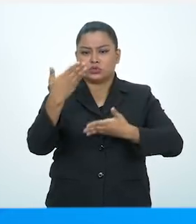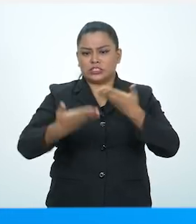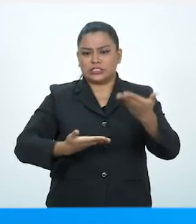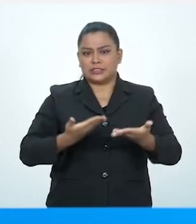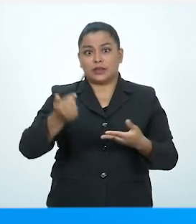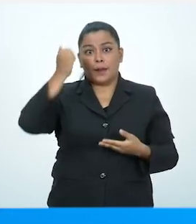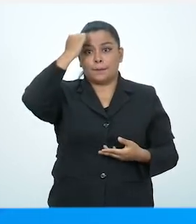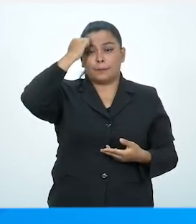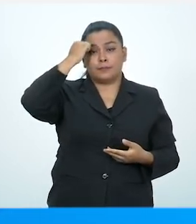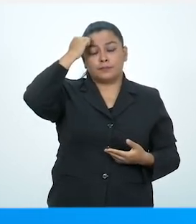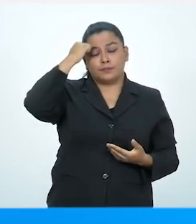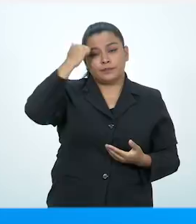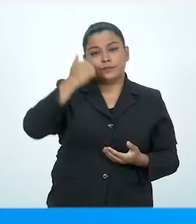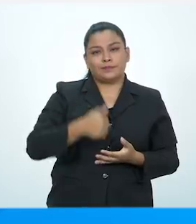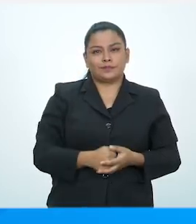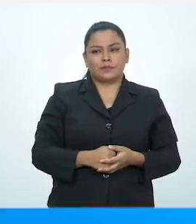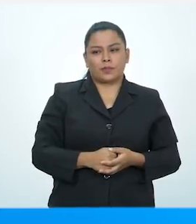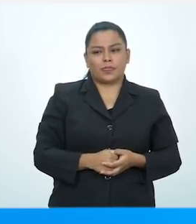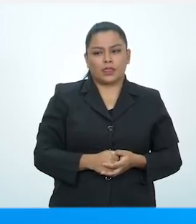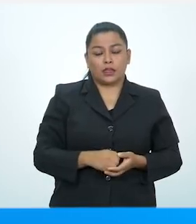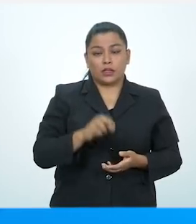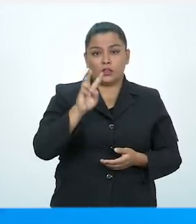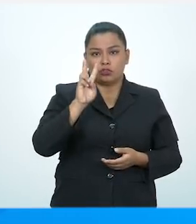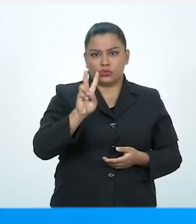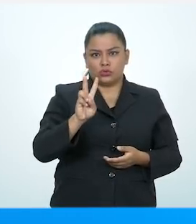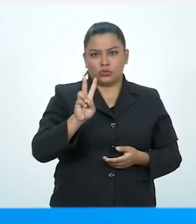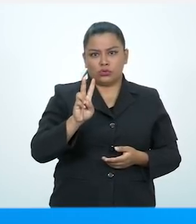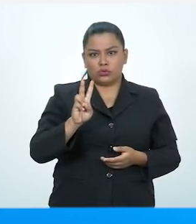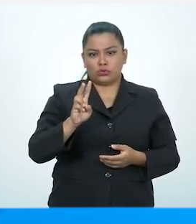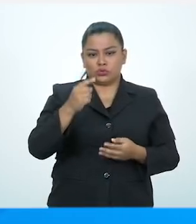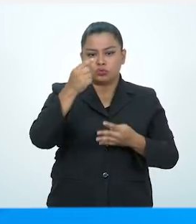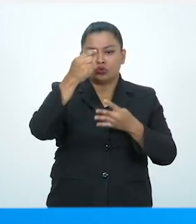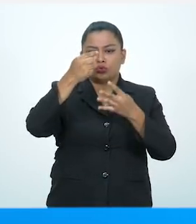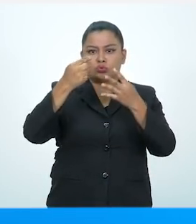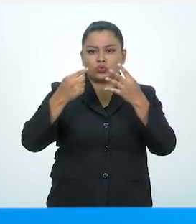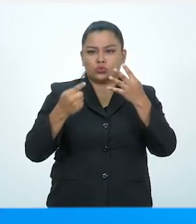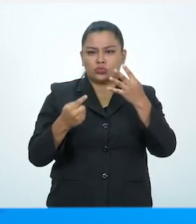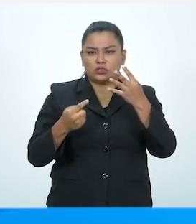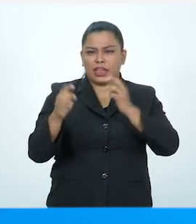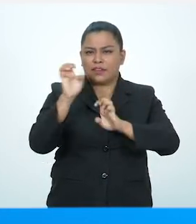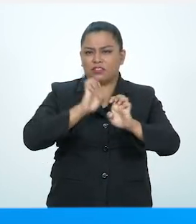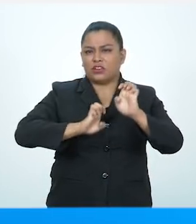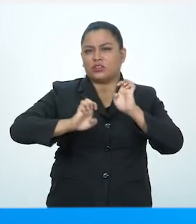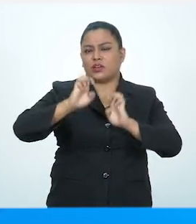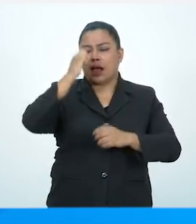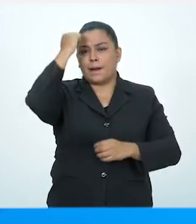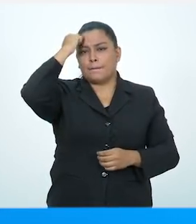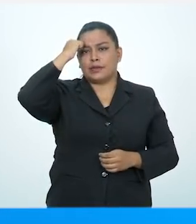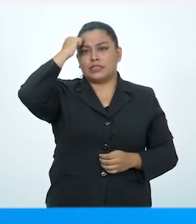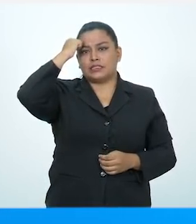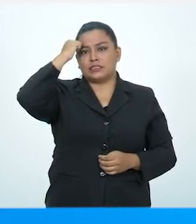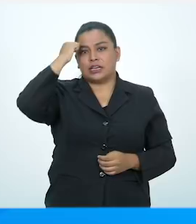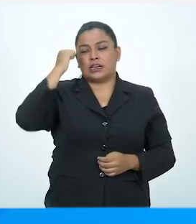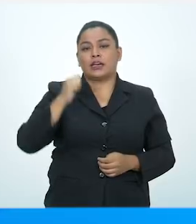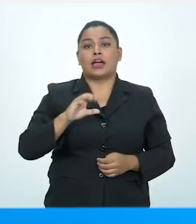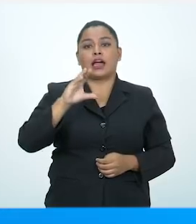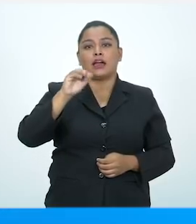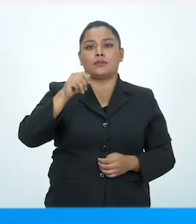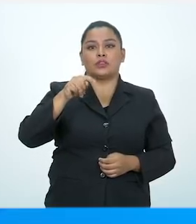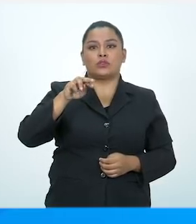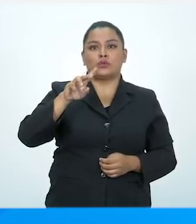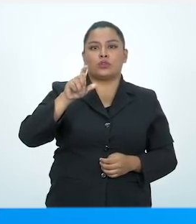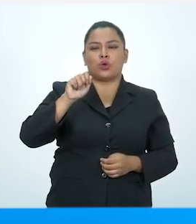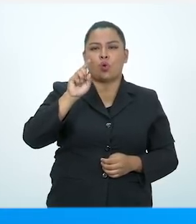servicio del aprendizaje. En la parte 2, normativa para la evaluación de los aprendizajes, en el capítulo